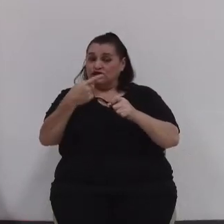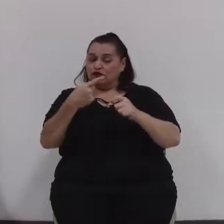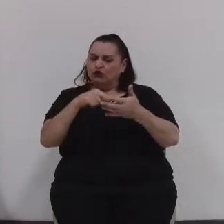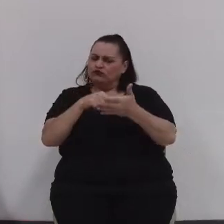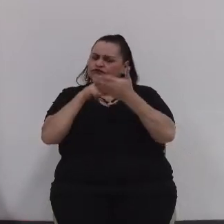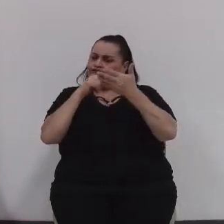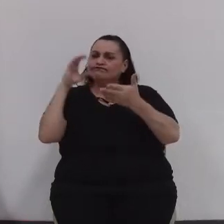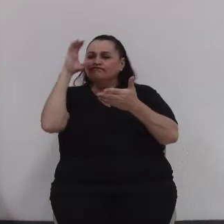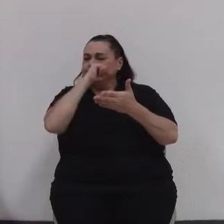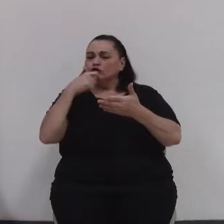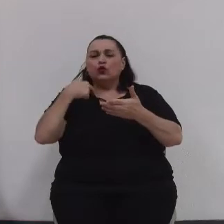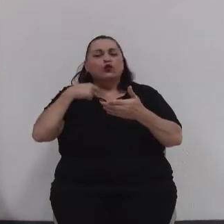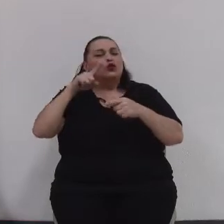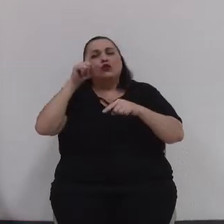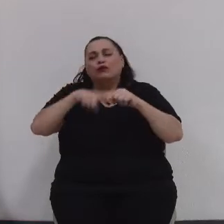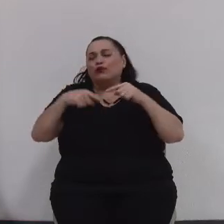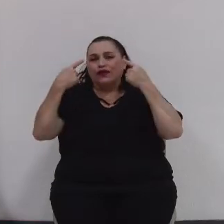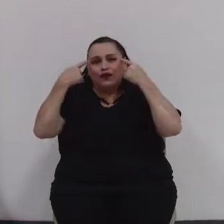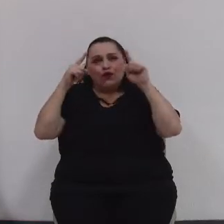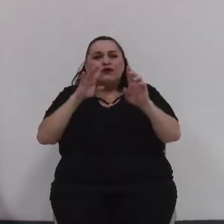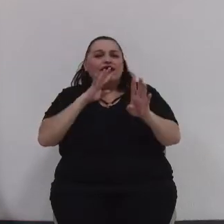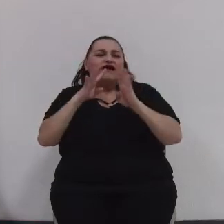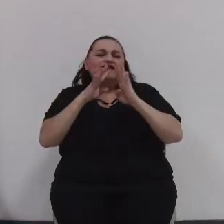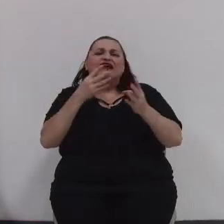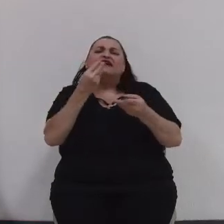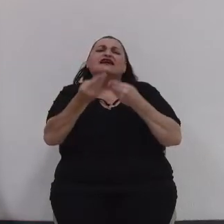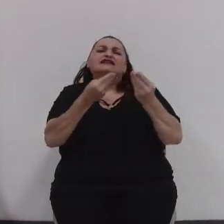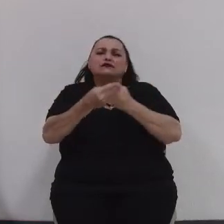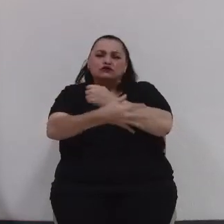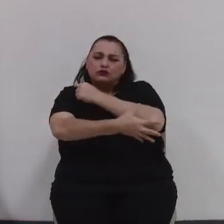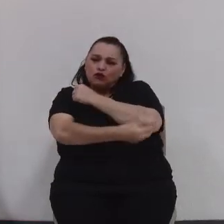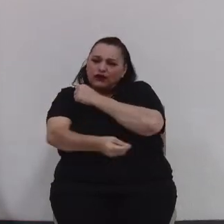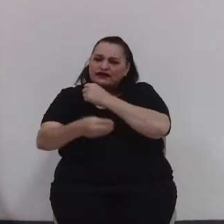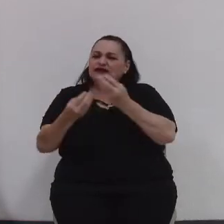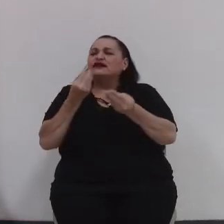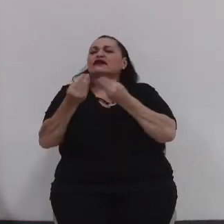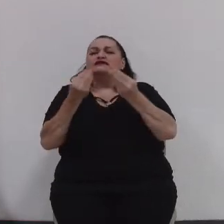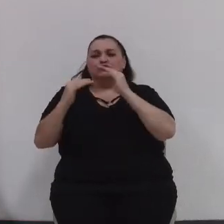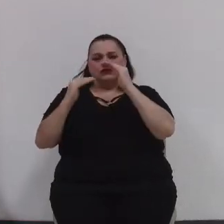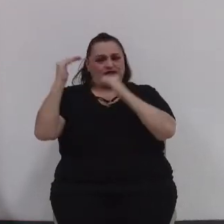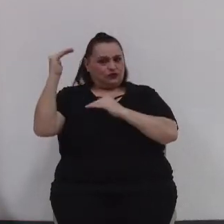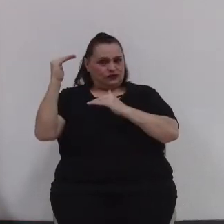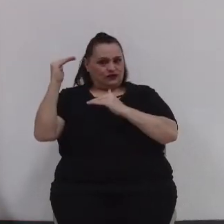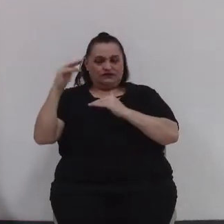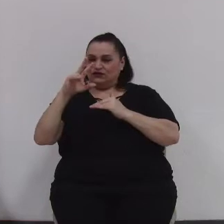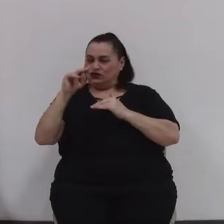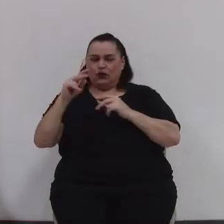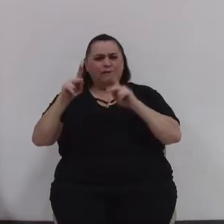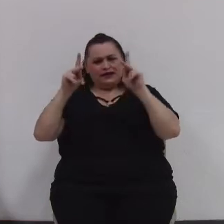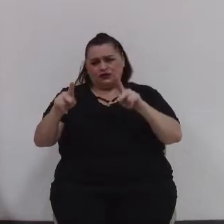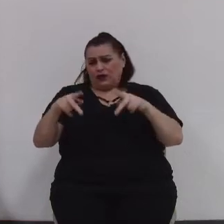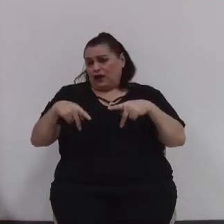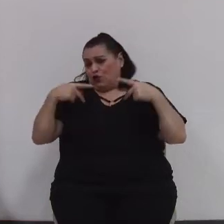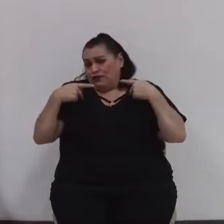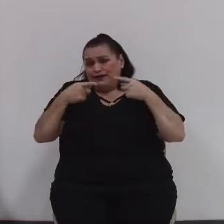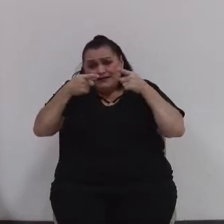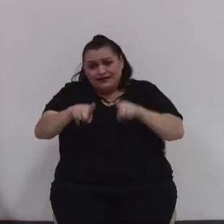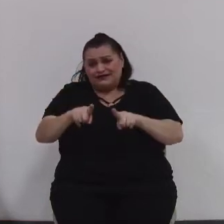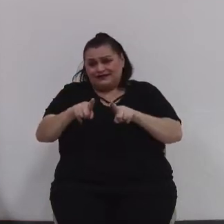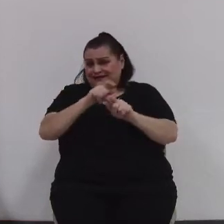que uno no le puede llegar a la gente a hablar de qué hacemos con la pobreza o qué hacemos con la desigualdad, sino que la gente vive la desigualdad y la pobreza de manera